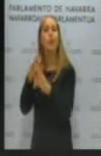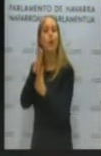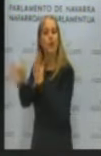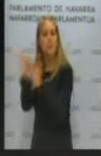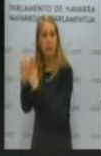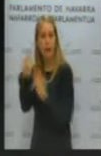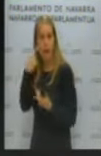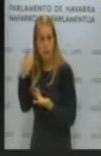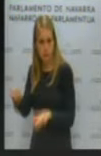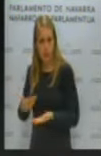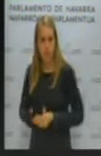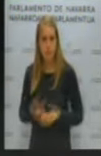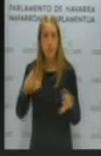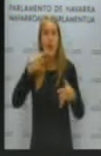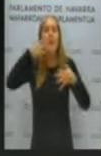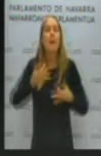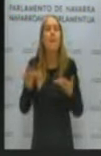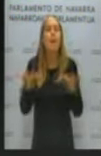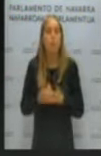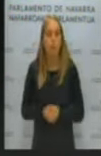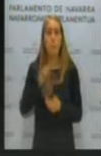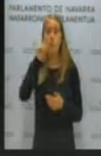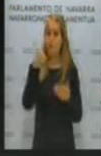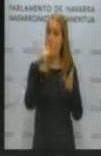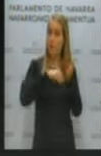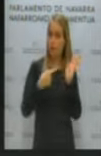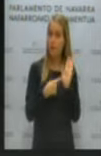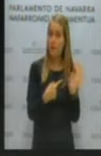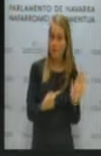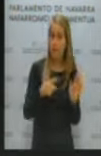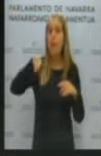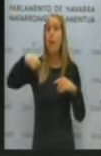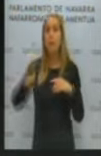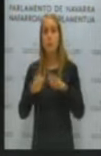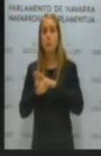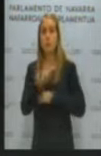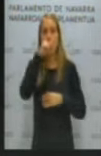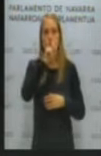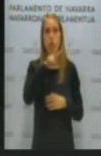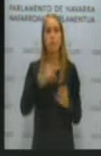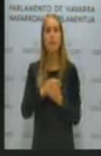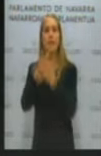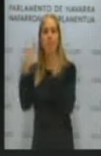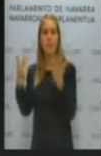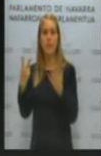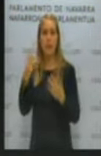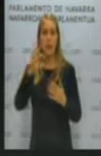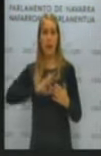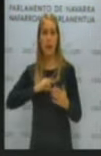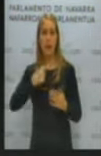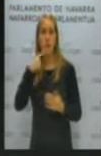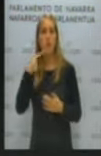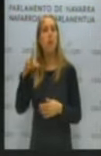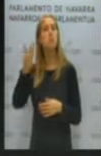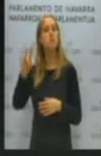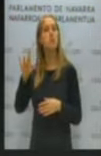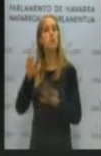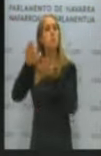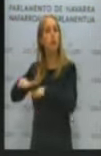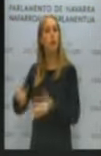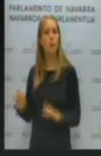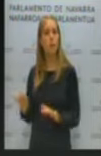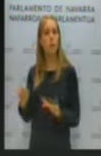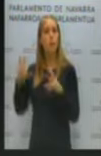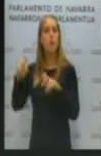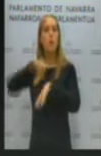parece. Aquí la realidad, ¿cuál es? Que primero firma esto, pero después en una moción, en el año 2017, en enero, vota que sí. Vota que sí a que se reduzca